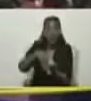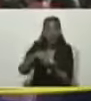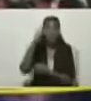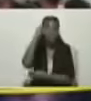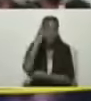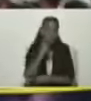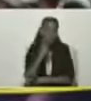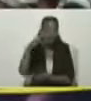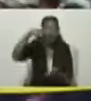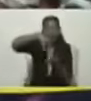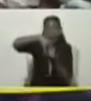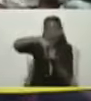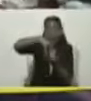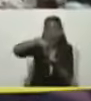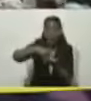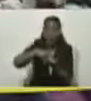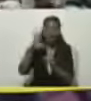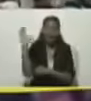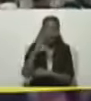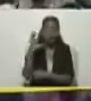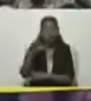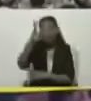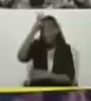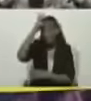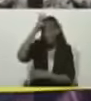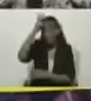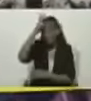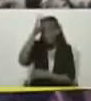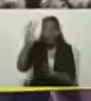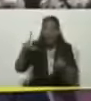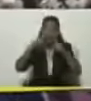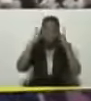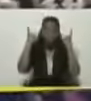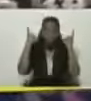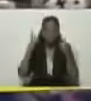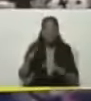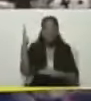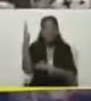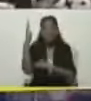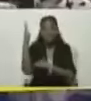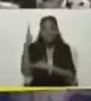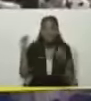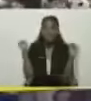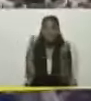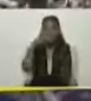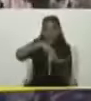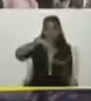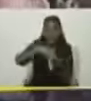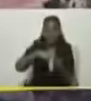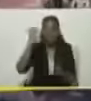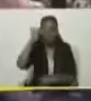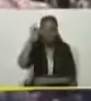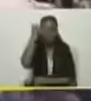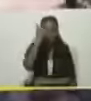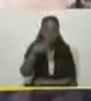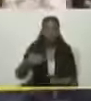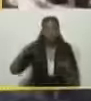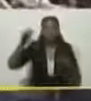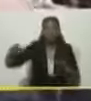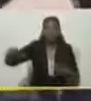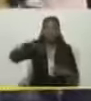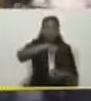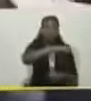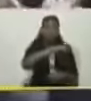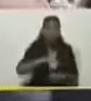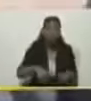Bolívar, Carabobo, Caracas, Falcón, La Guaira, Lara, Miranda y Yaracuy.